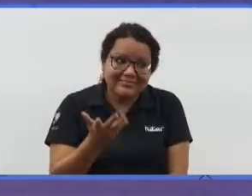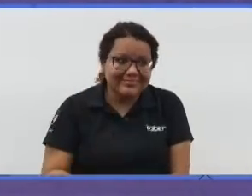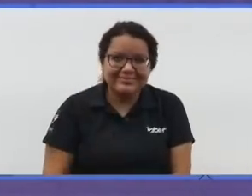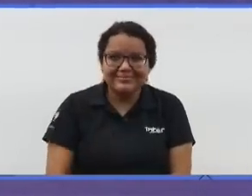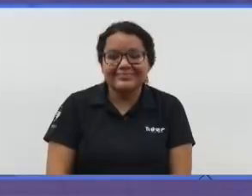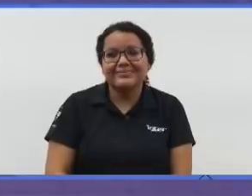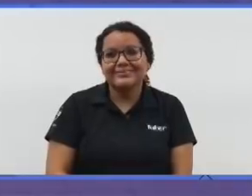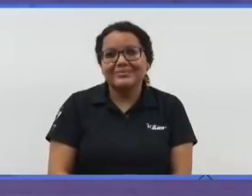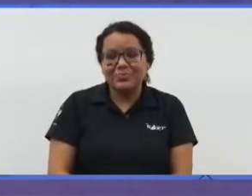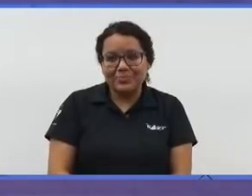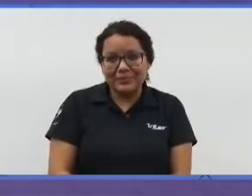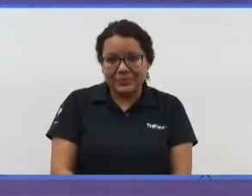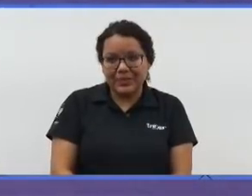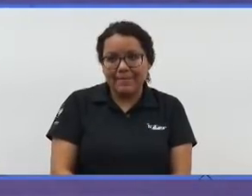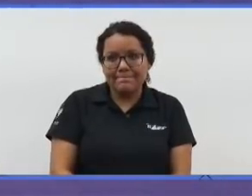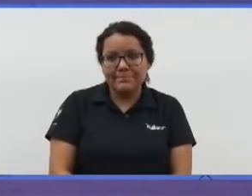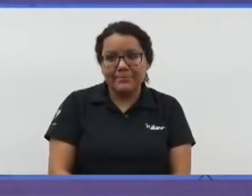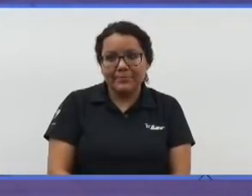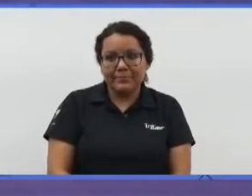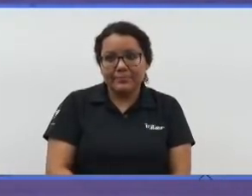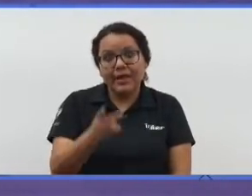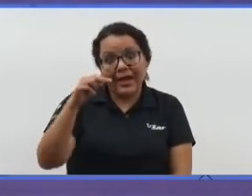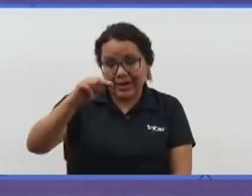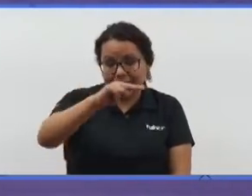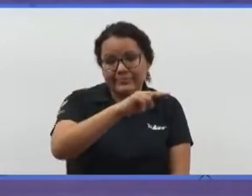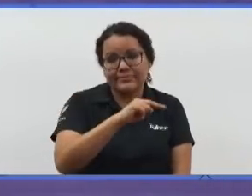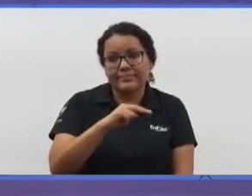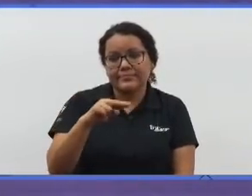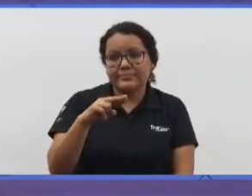autodestruirá amigo